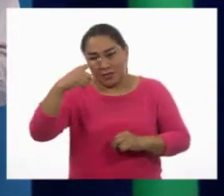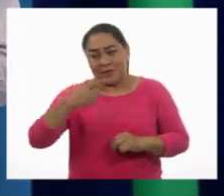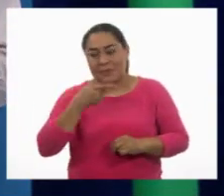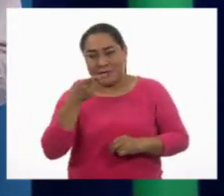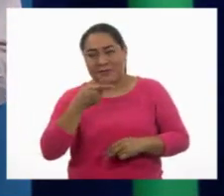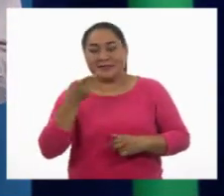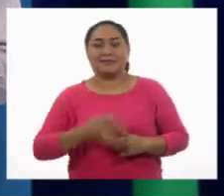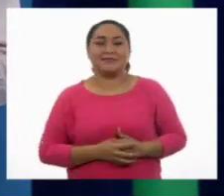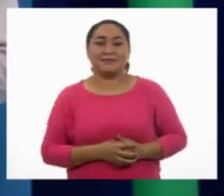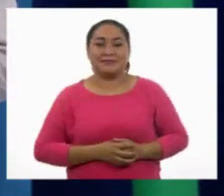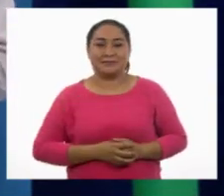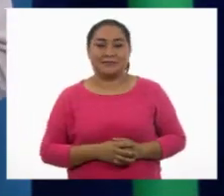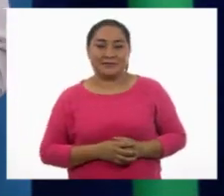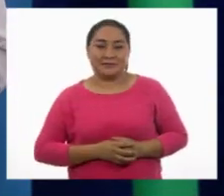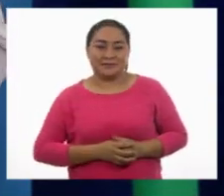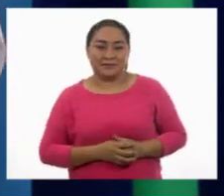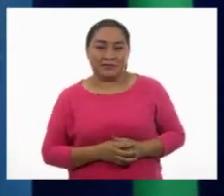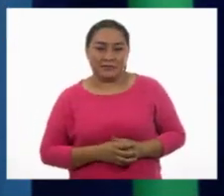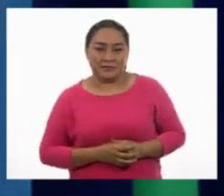Mastili,